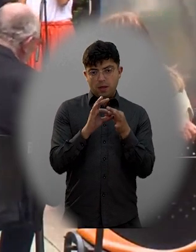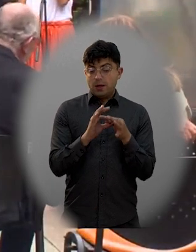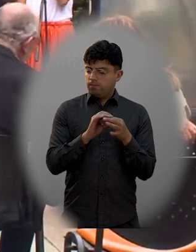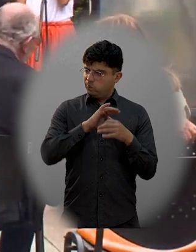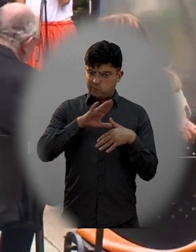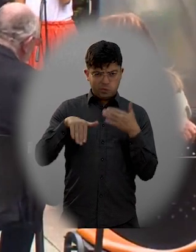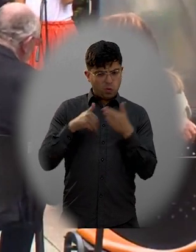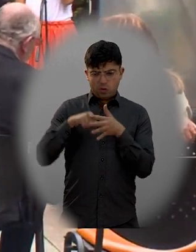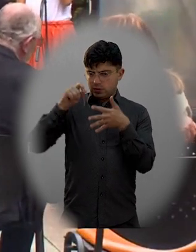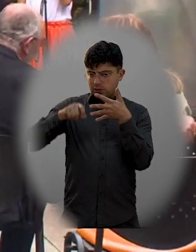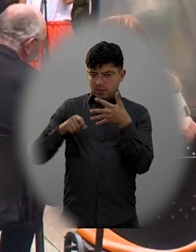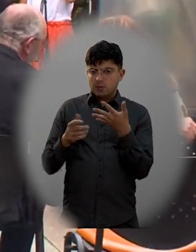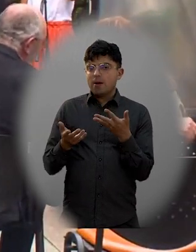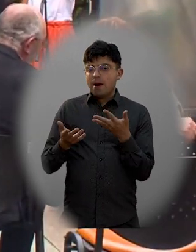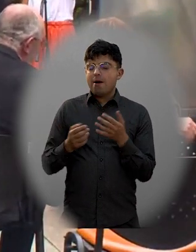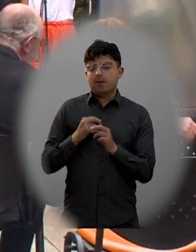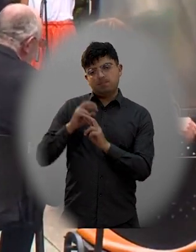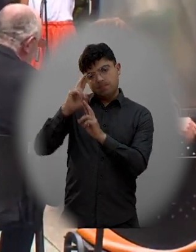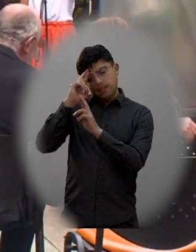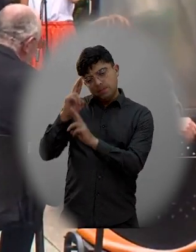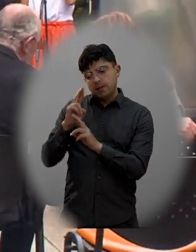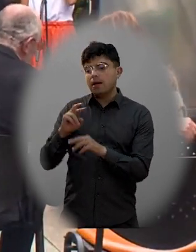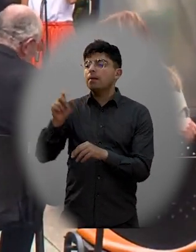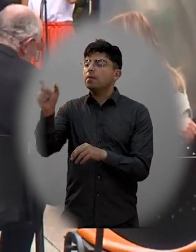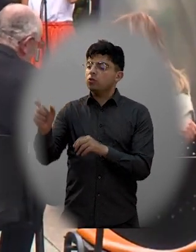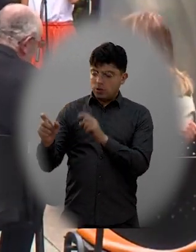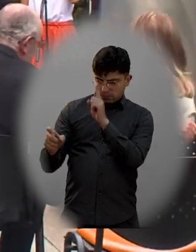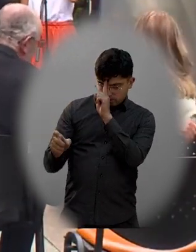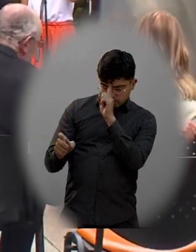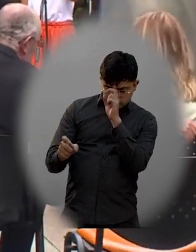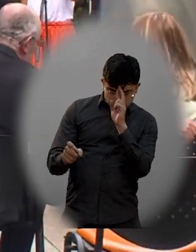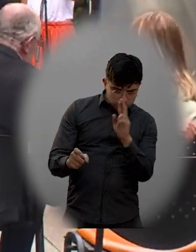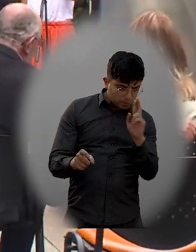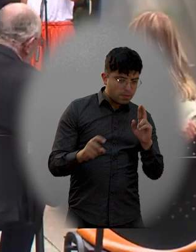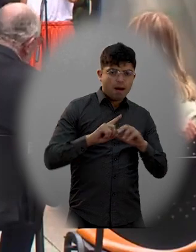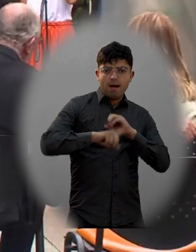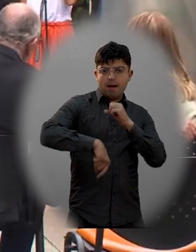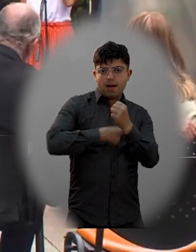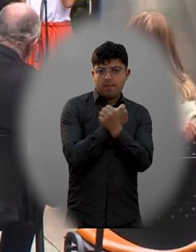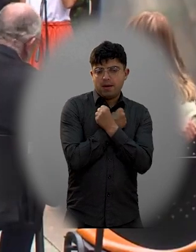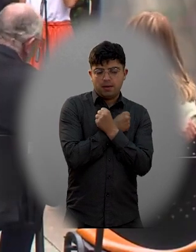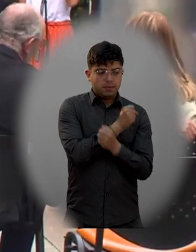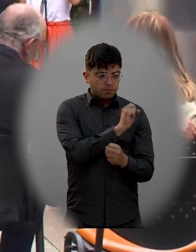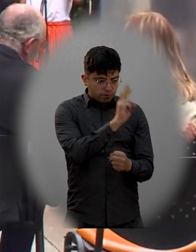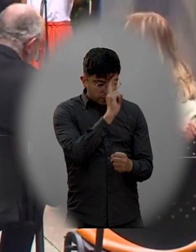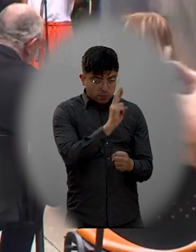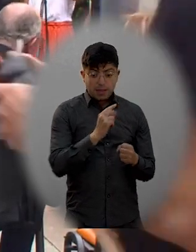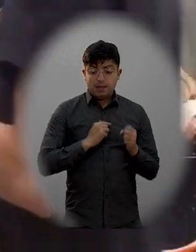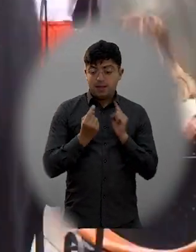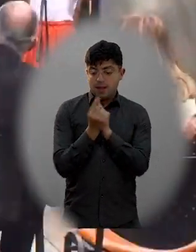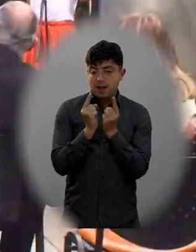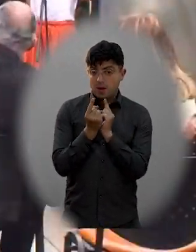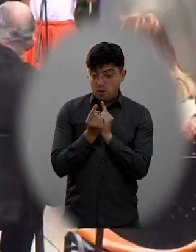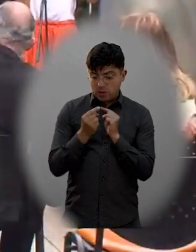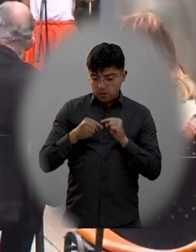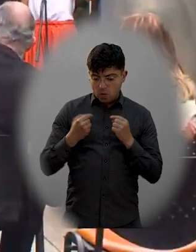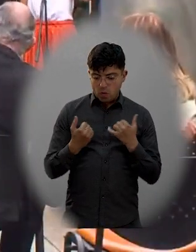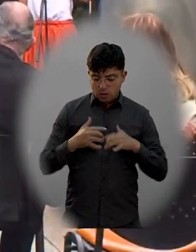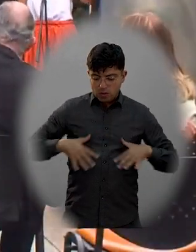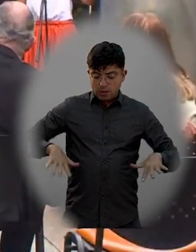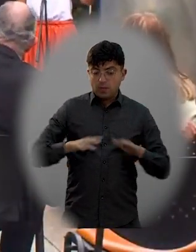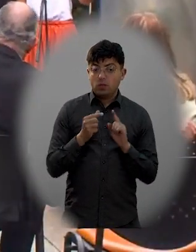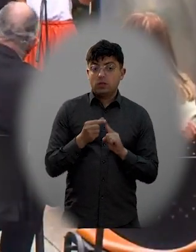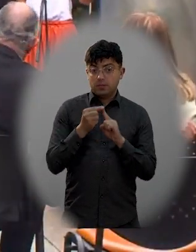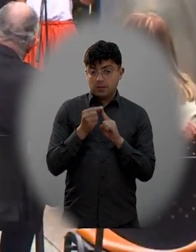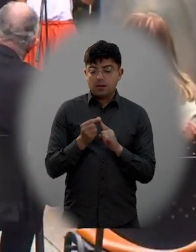lo que se necesita para respetar al otro, ¿verdad? Para amar al otro. Este encuentro fue muy especial, ha sido